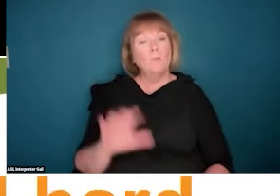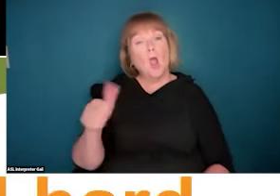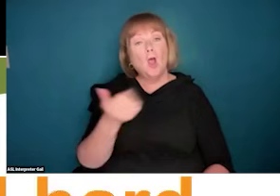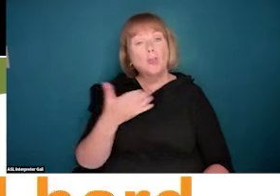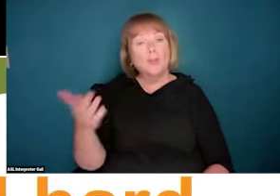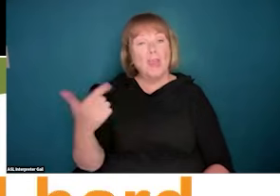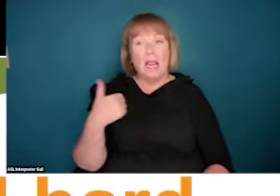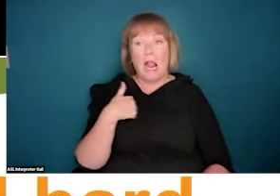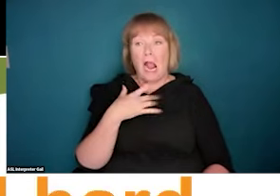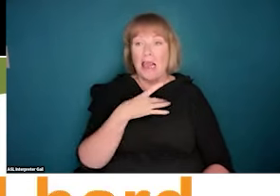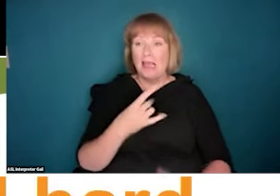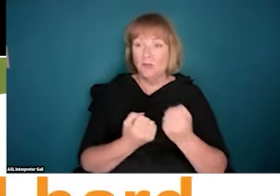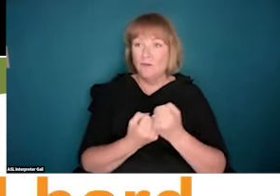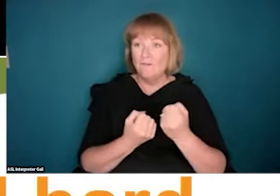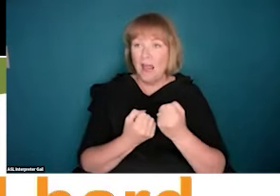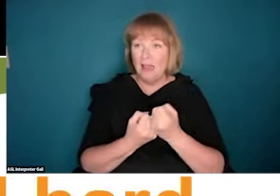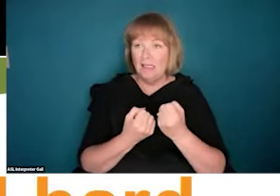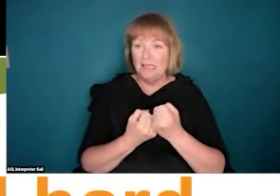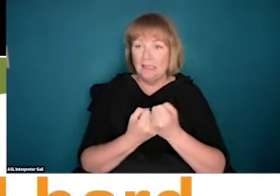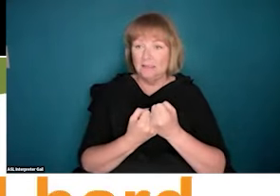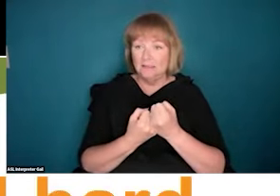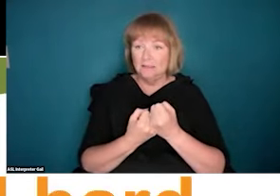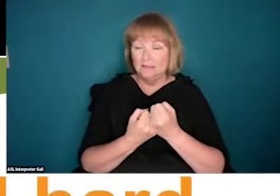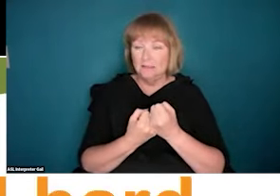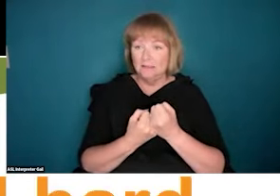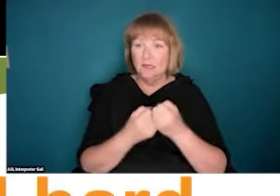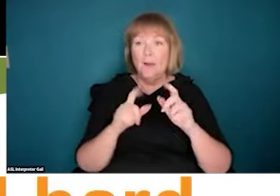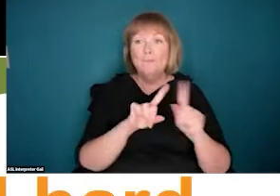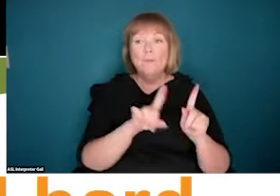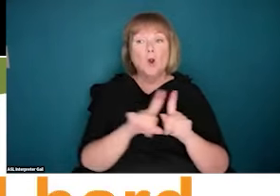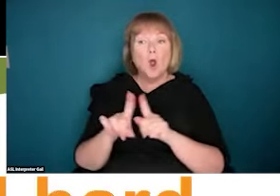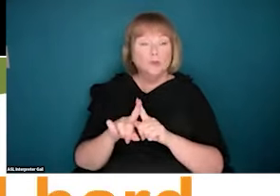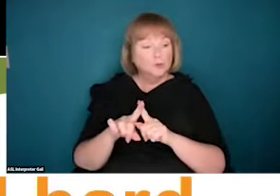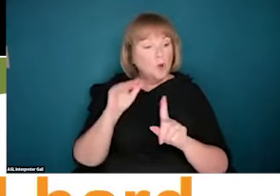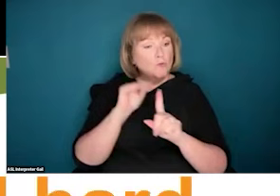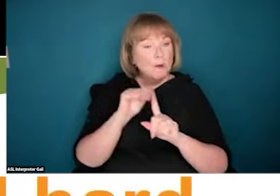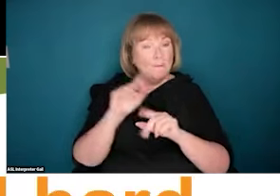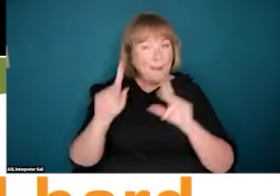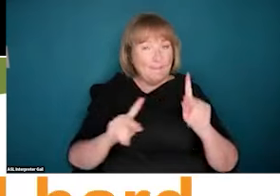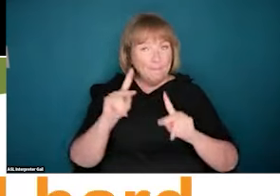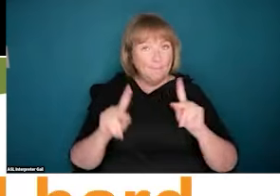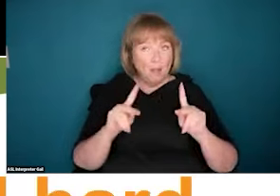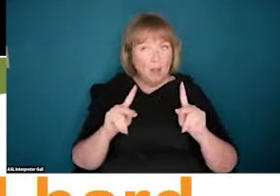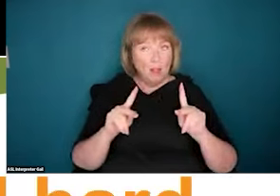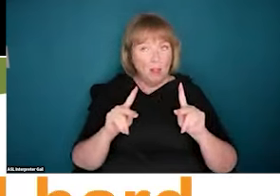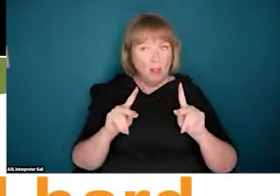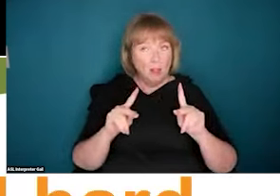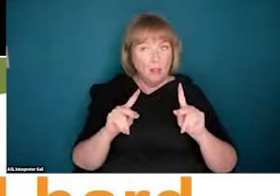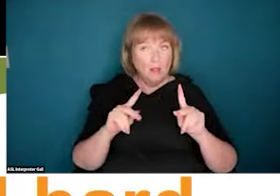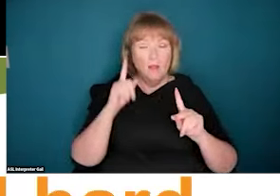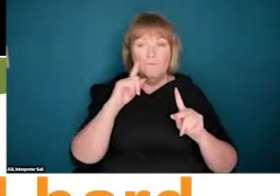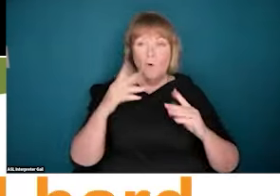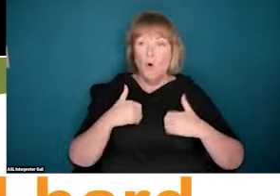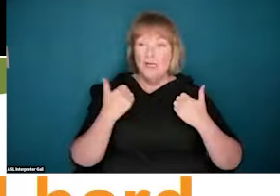mismas personas. Otra cosa que me gusta llamar la atención e insistir también